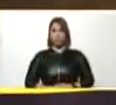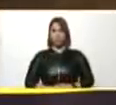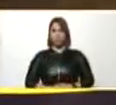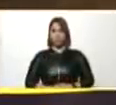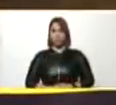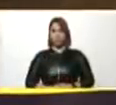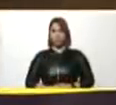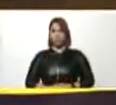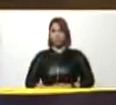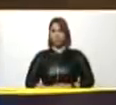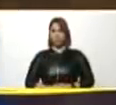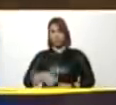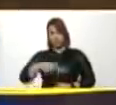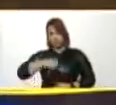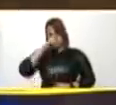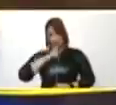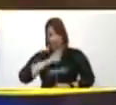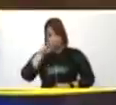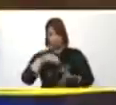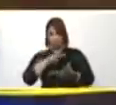año 2022,